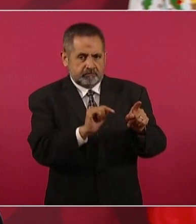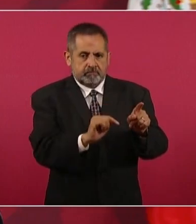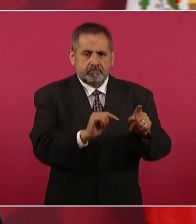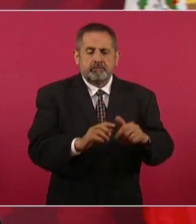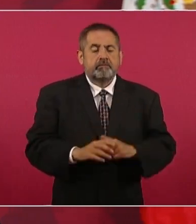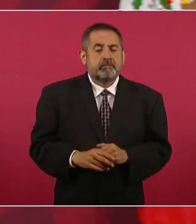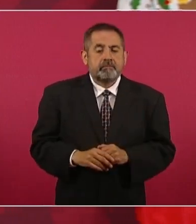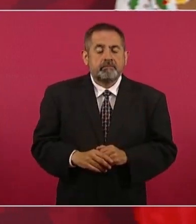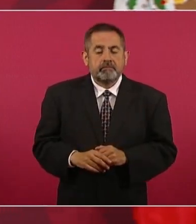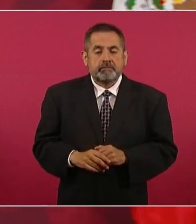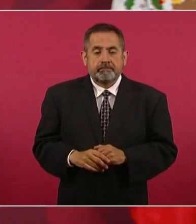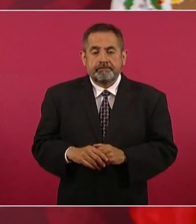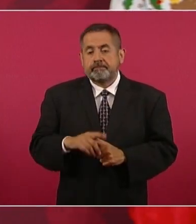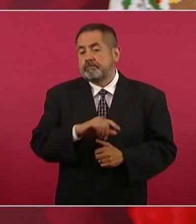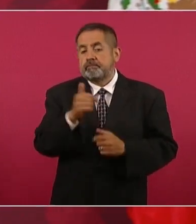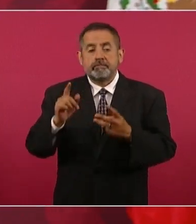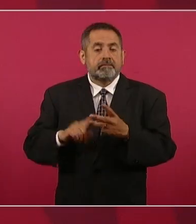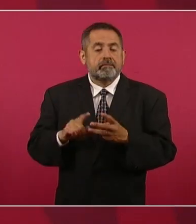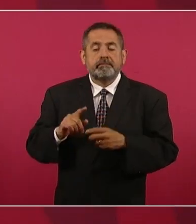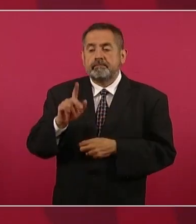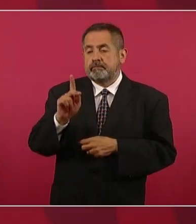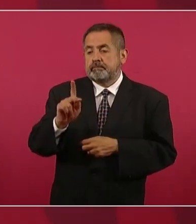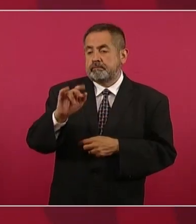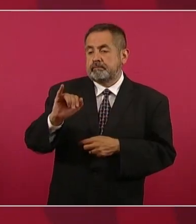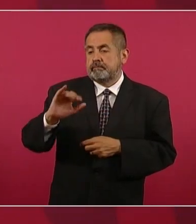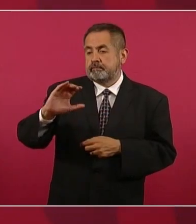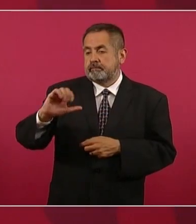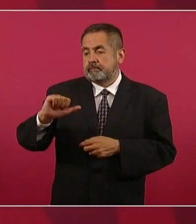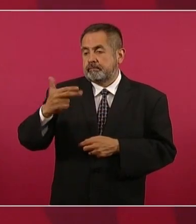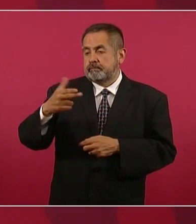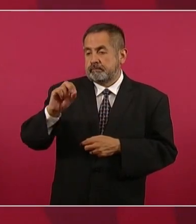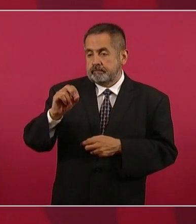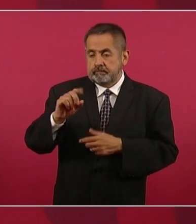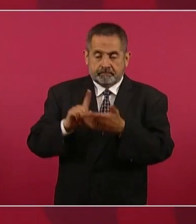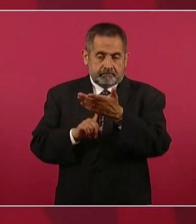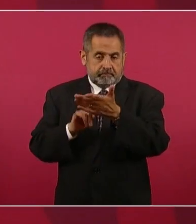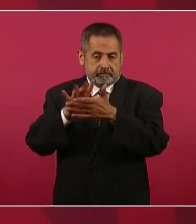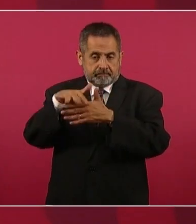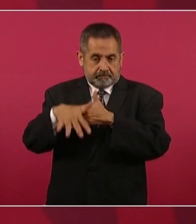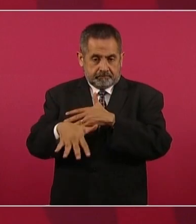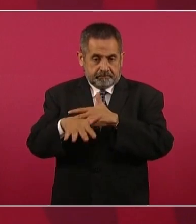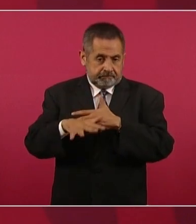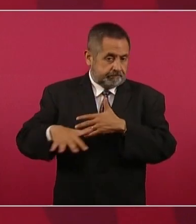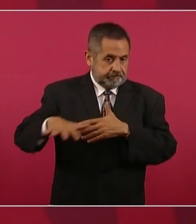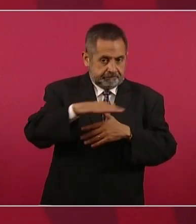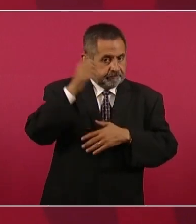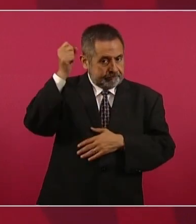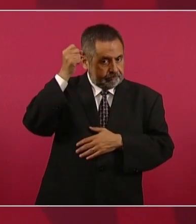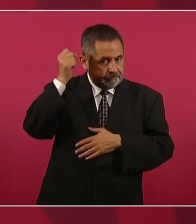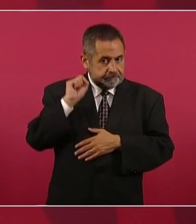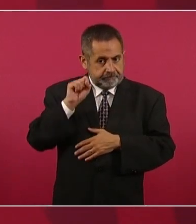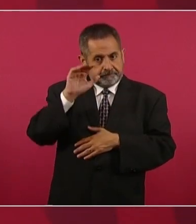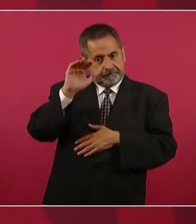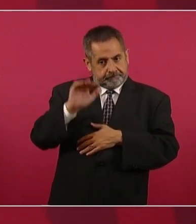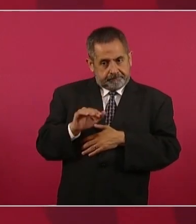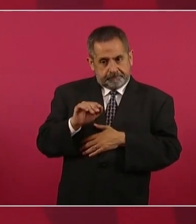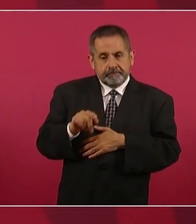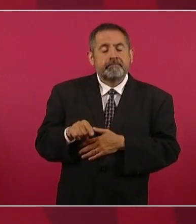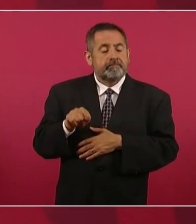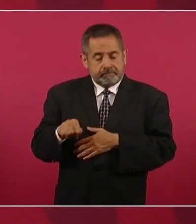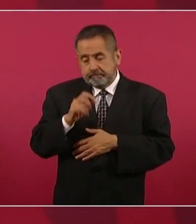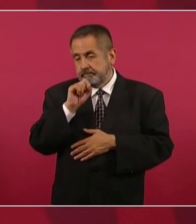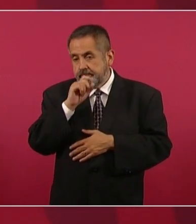la presa Picacho, también en el sur, pues es la que le está dando